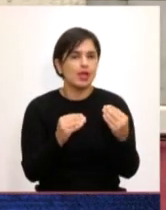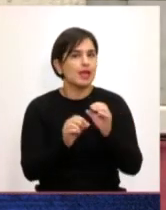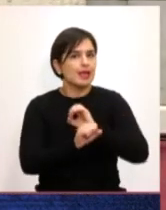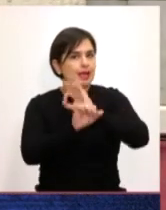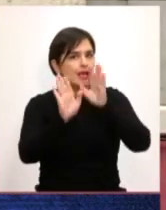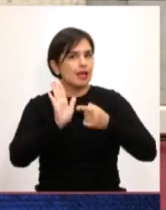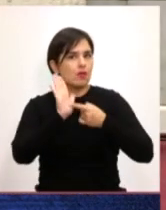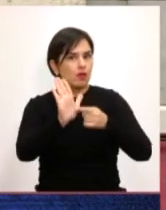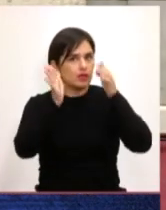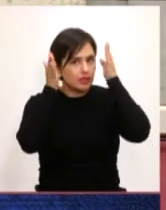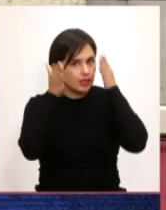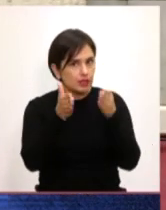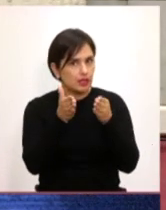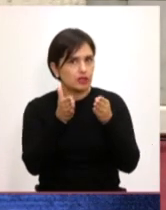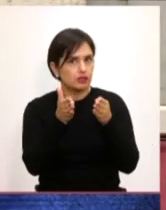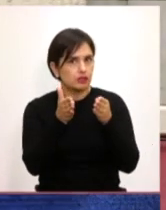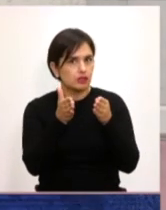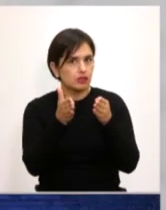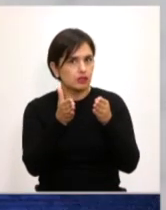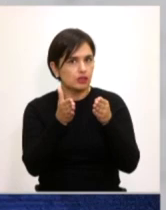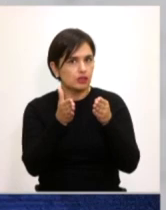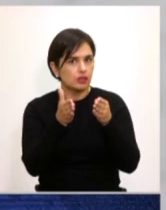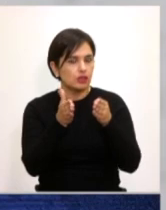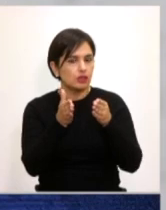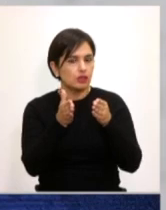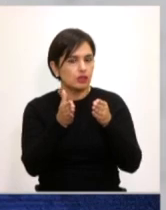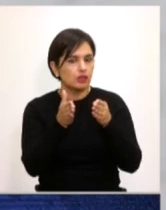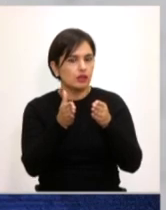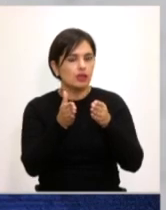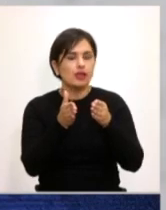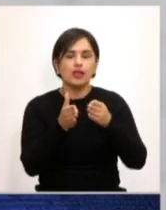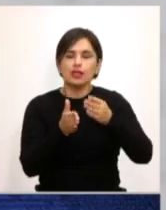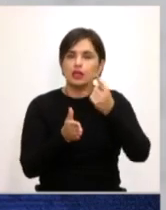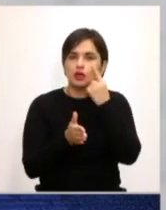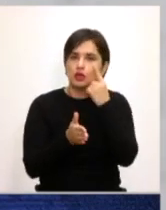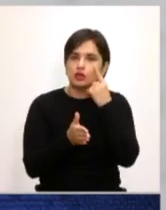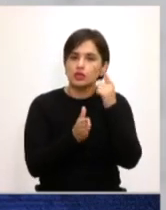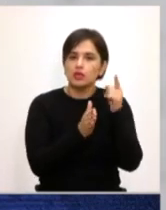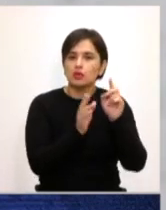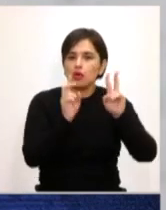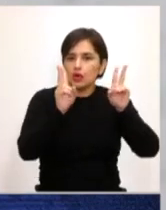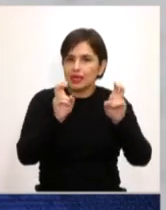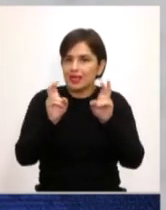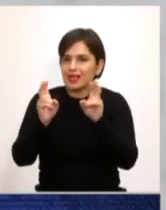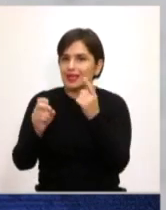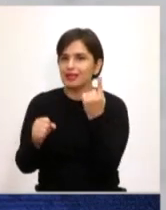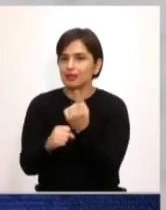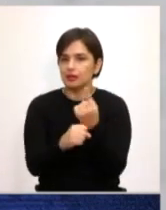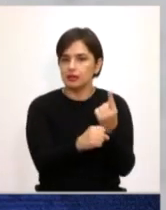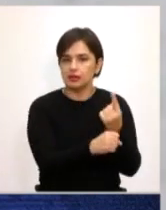y rigor con el que abordamos cada tema a ser discutido.